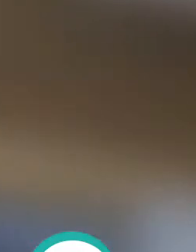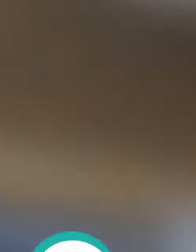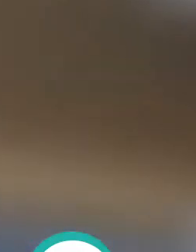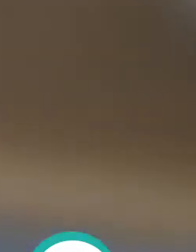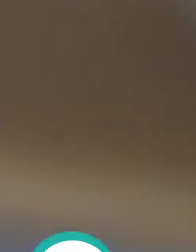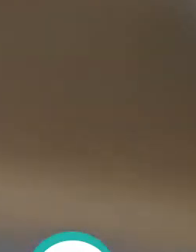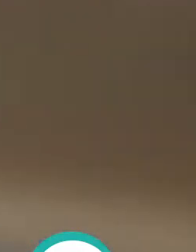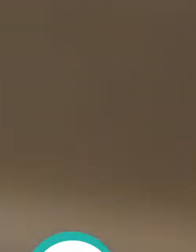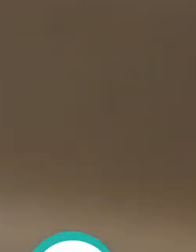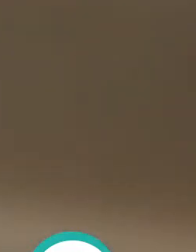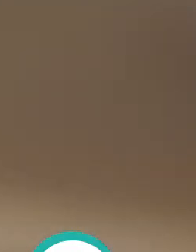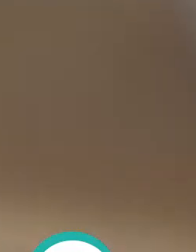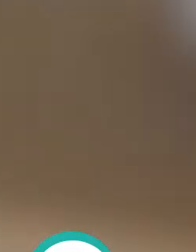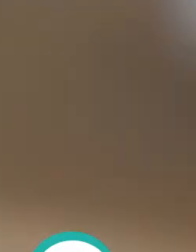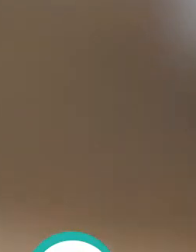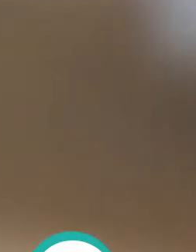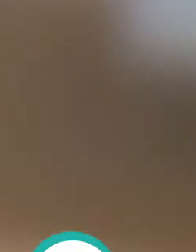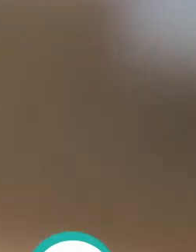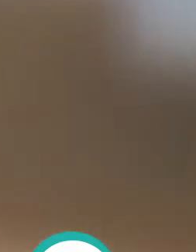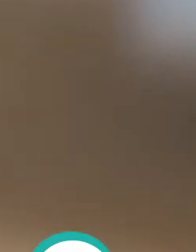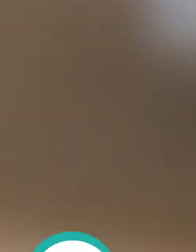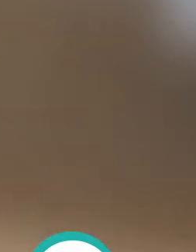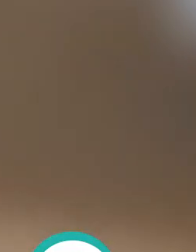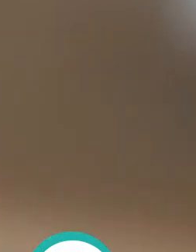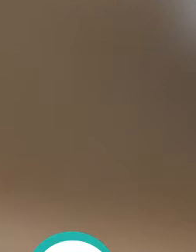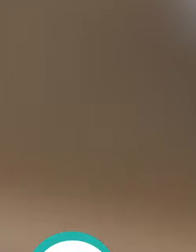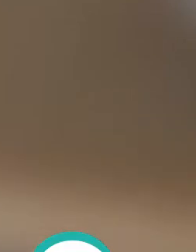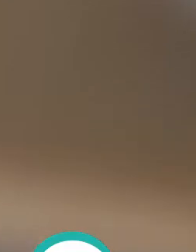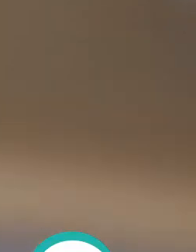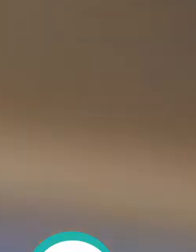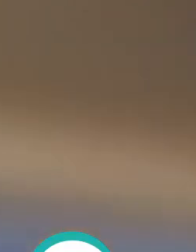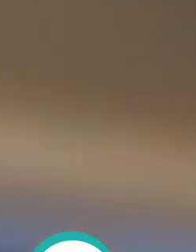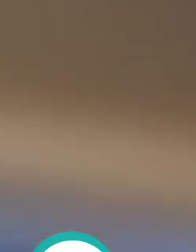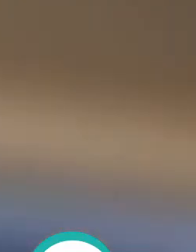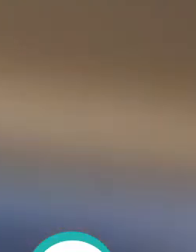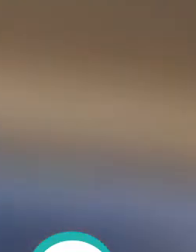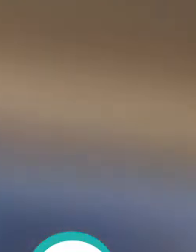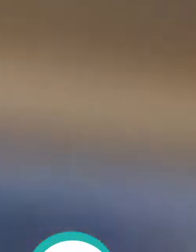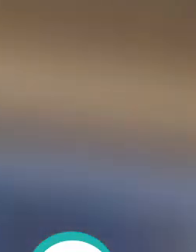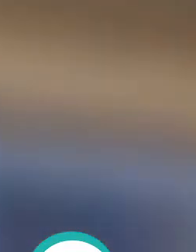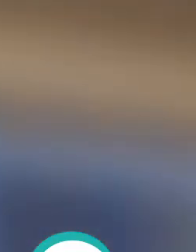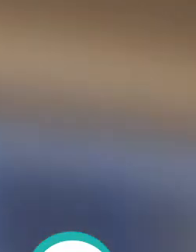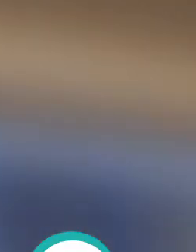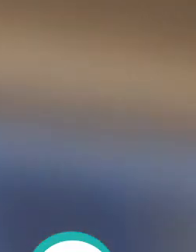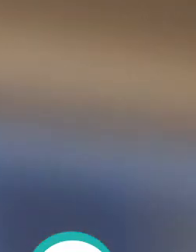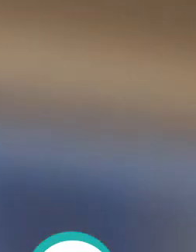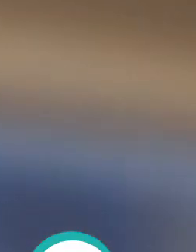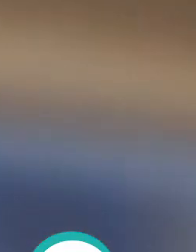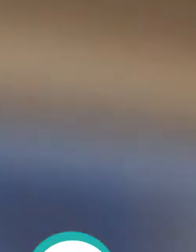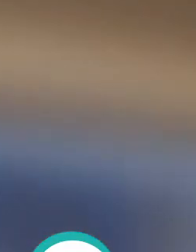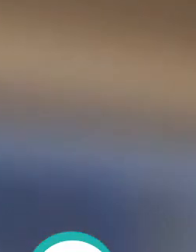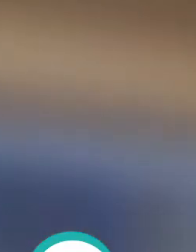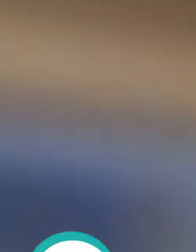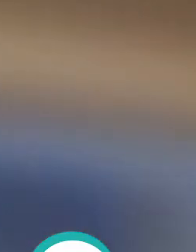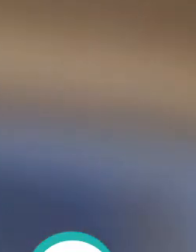Estas imágenes que ven corresponden al momento en el que efectivos del cuerpo de bomberos han rescatado a dos operarios tras haberse descolgado el